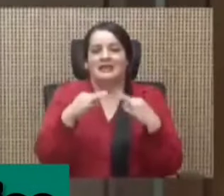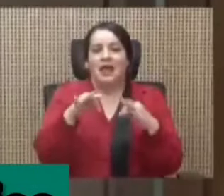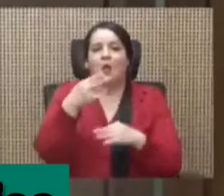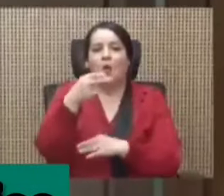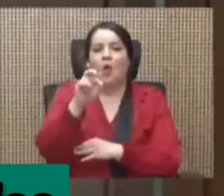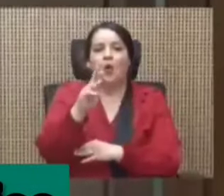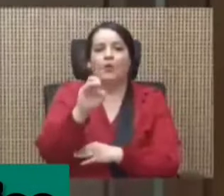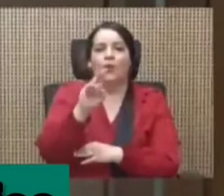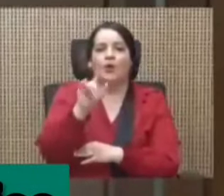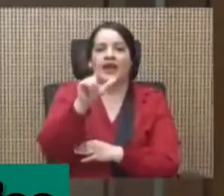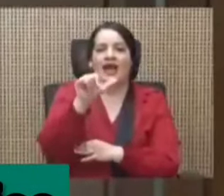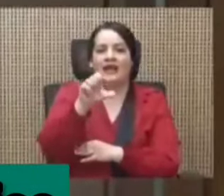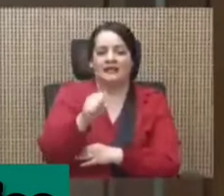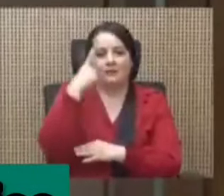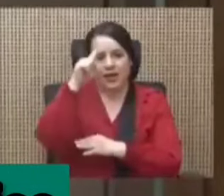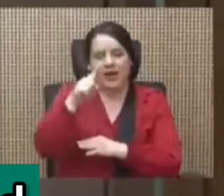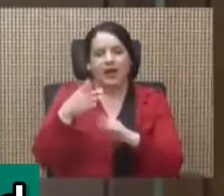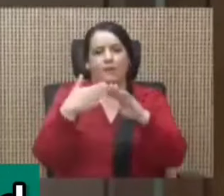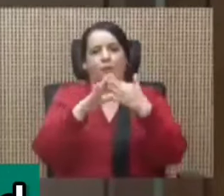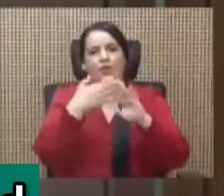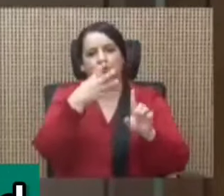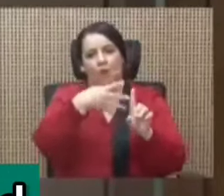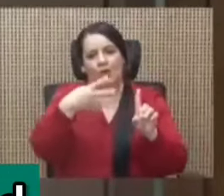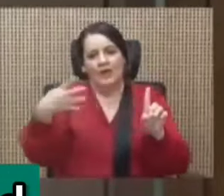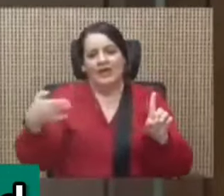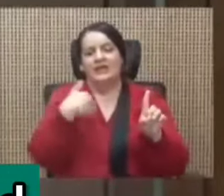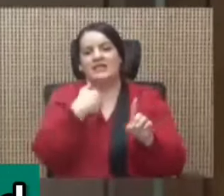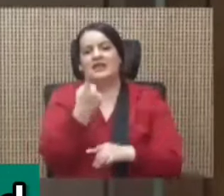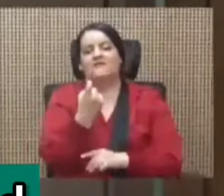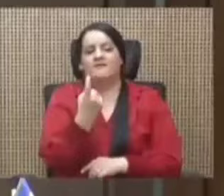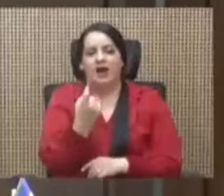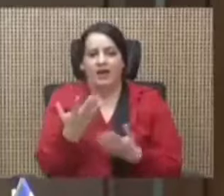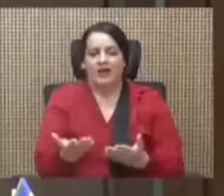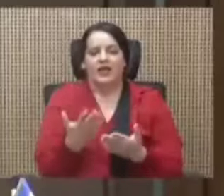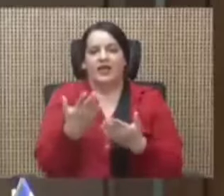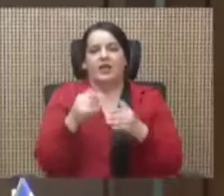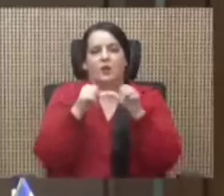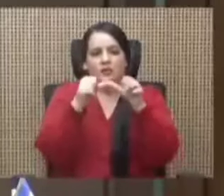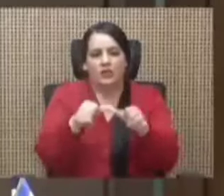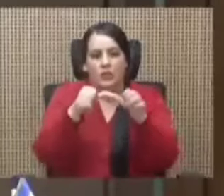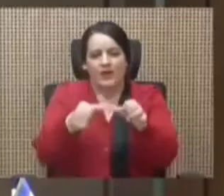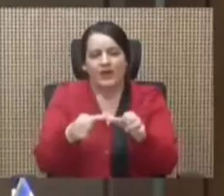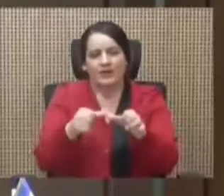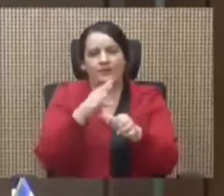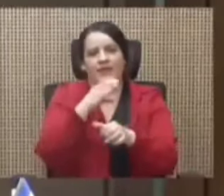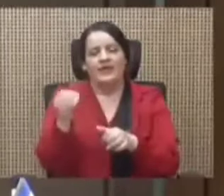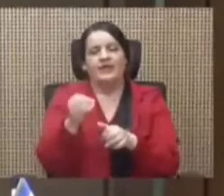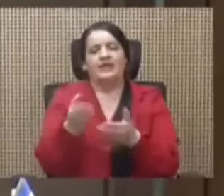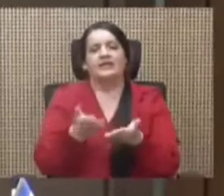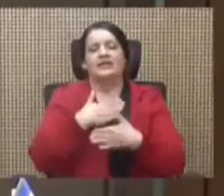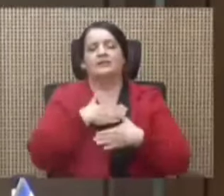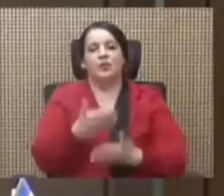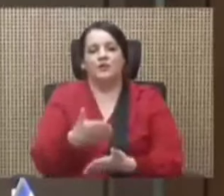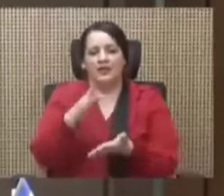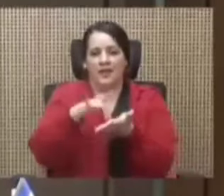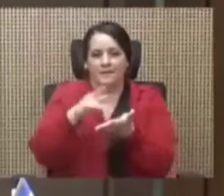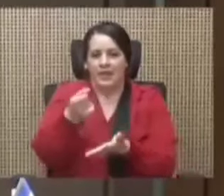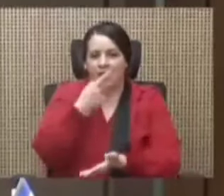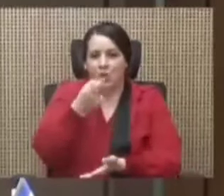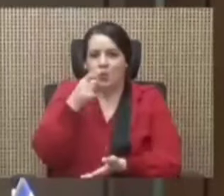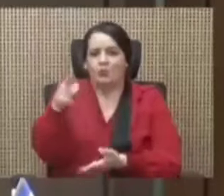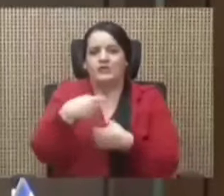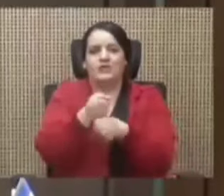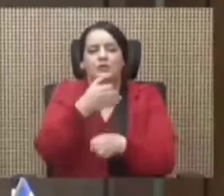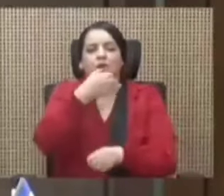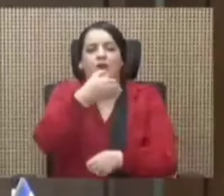población LGTBIQ tienen deficiencias en el acceso a continuidad y disponibilidad de medicamentos. Y usted hace una recomendación, que es